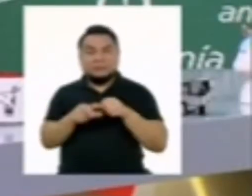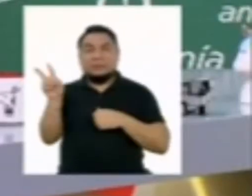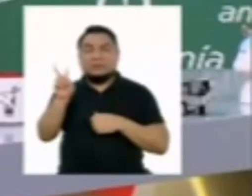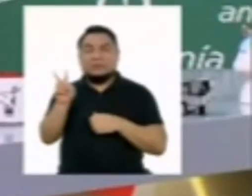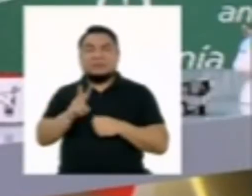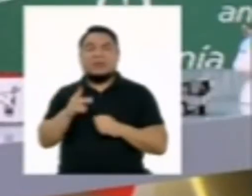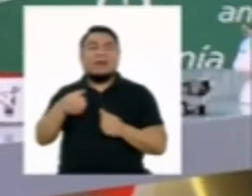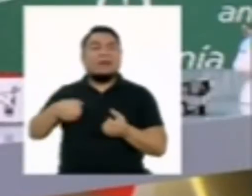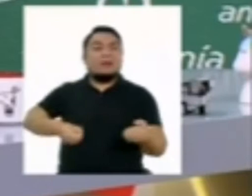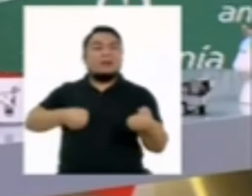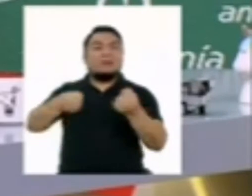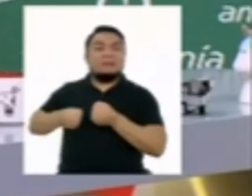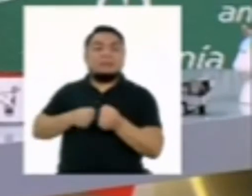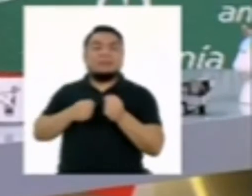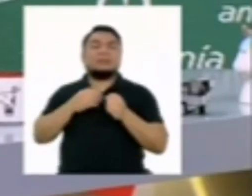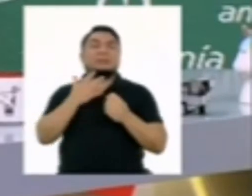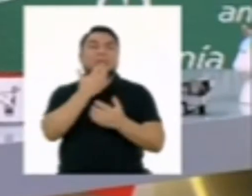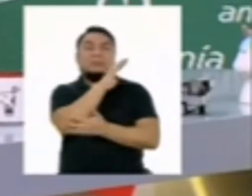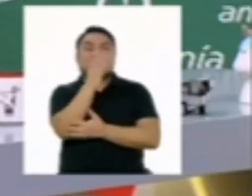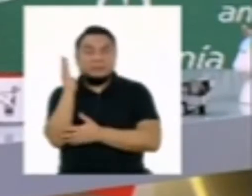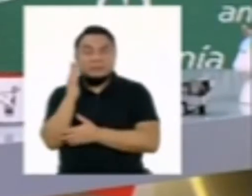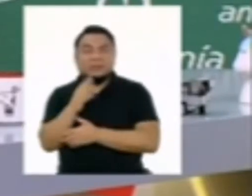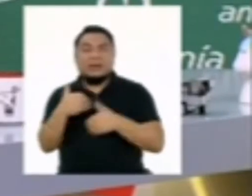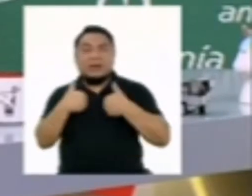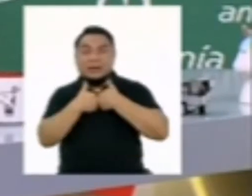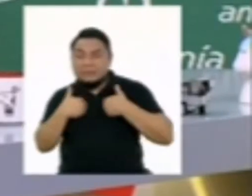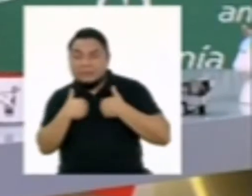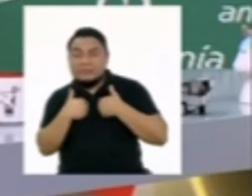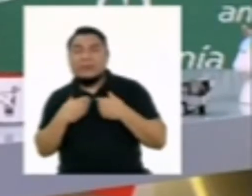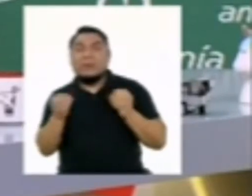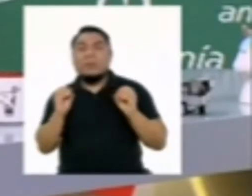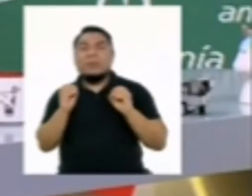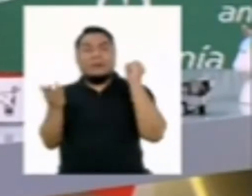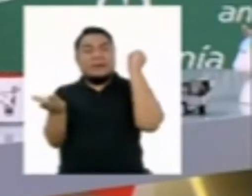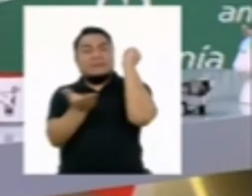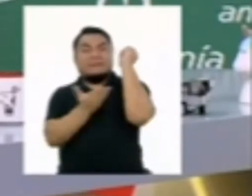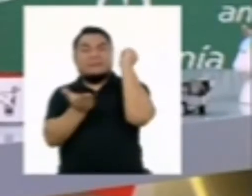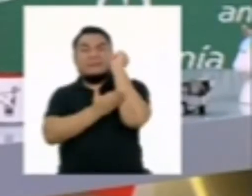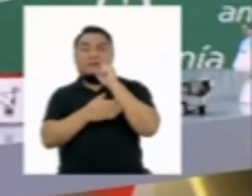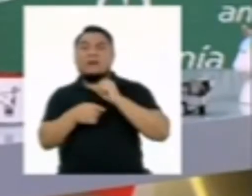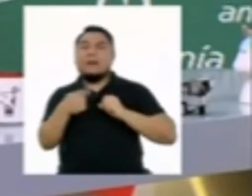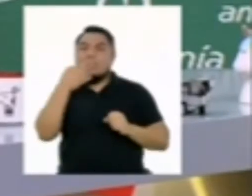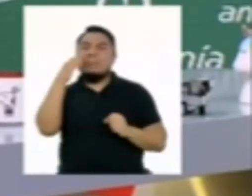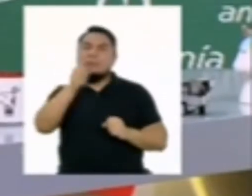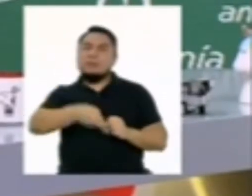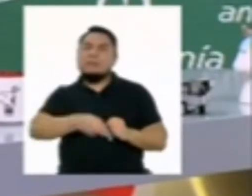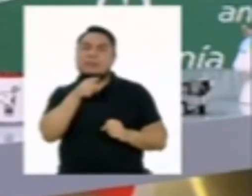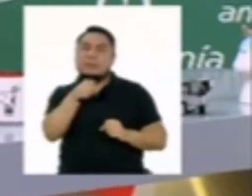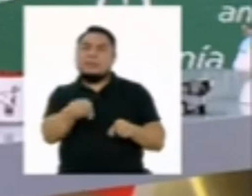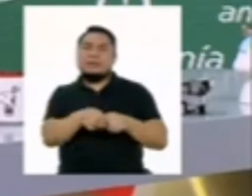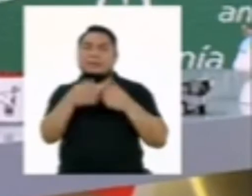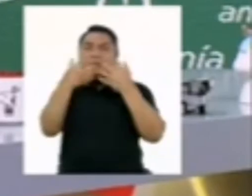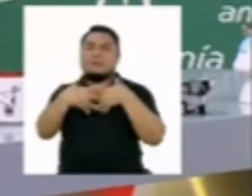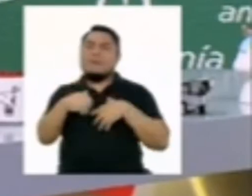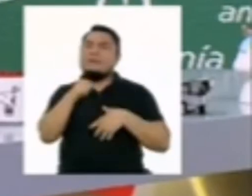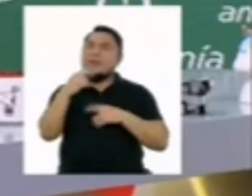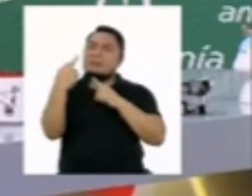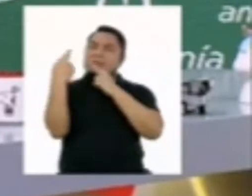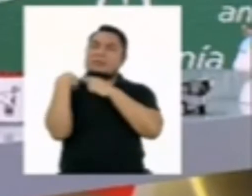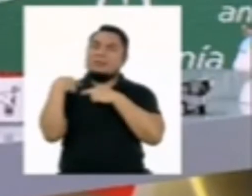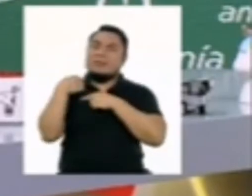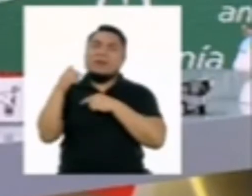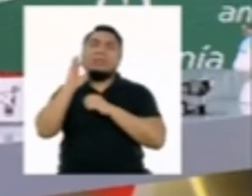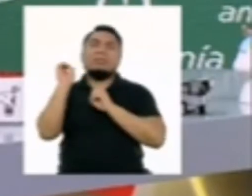la agricultura o ganadería, o cuando hay tala ilegal, minería informal y empresas irresponsables